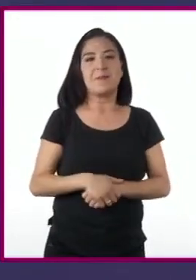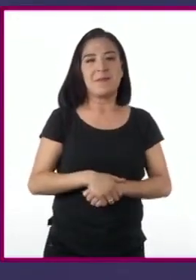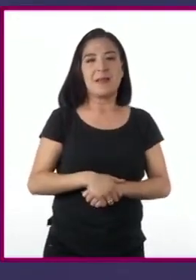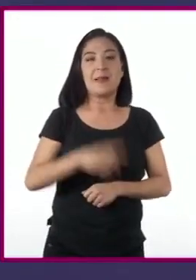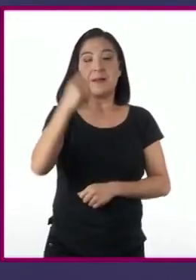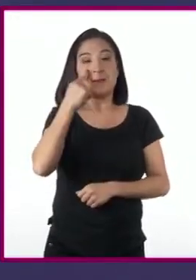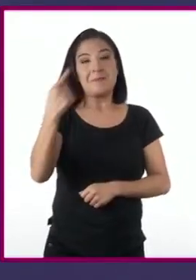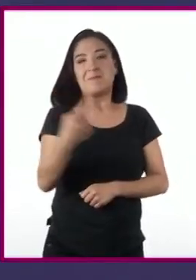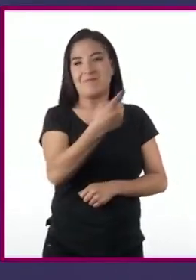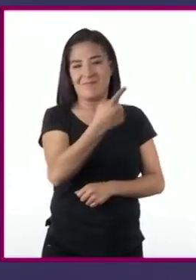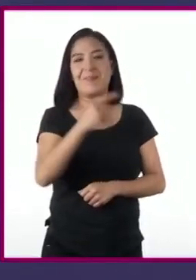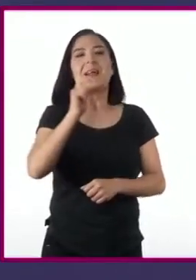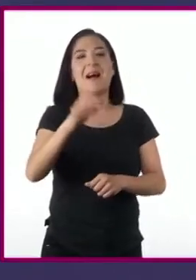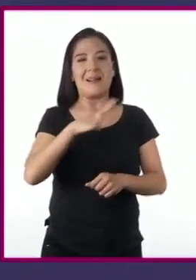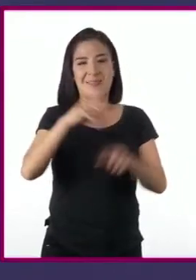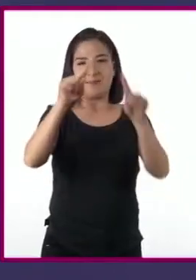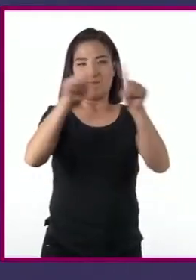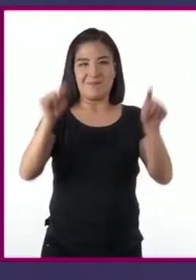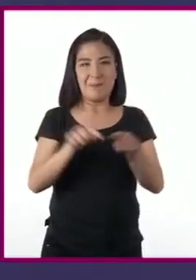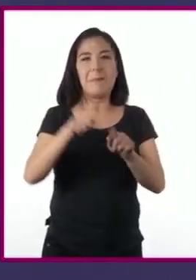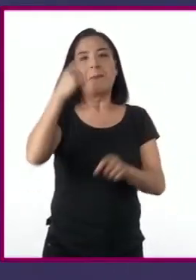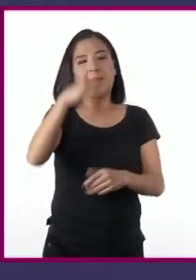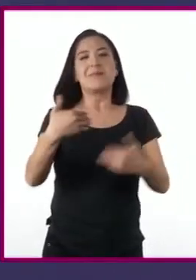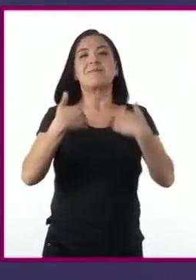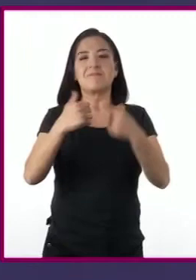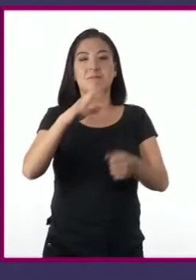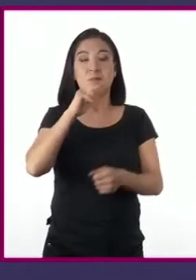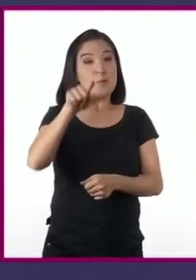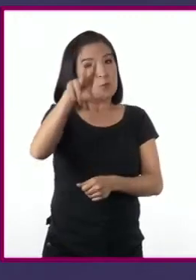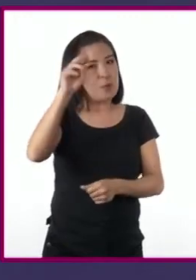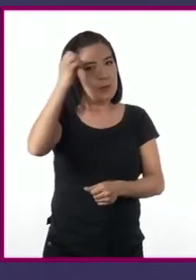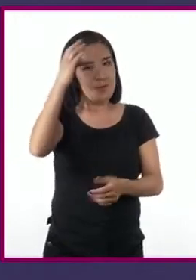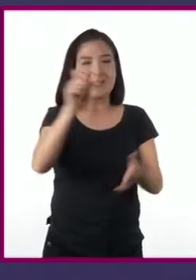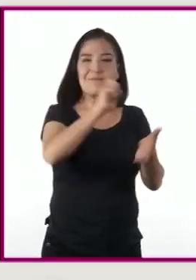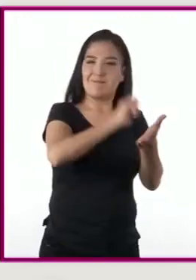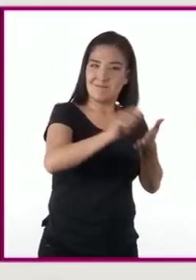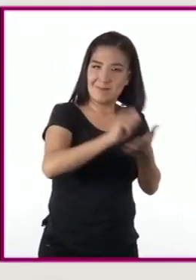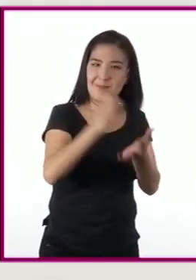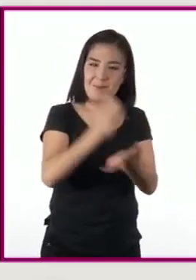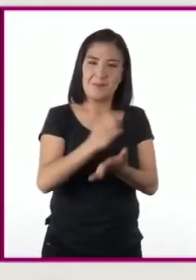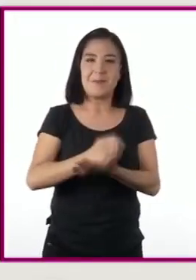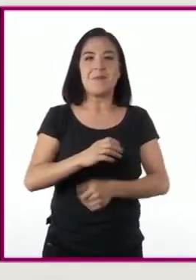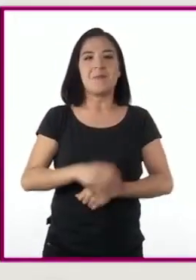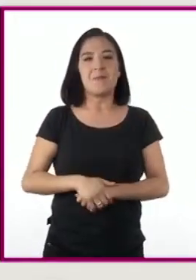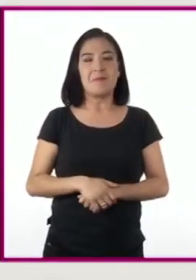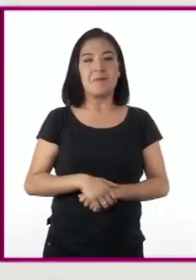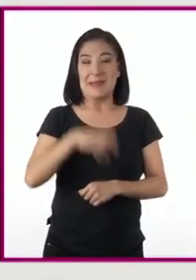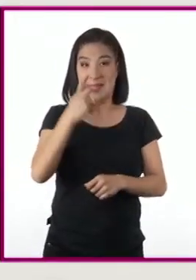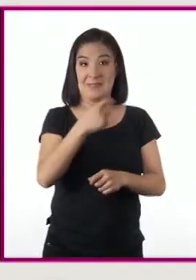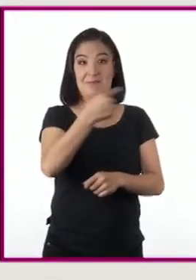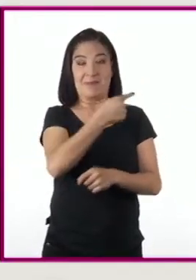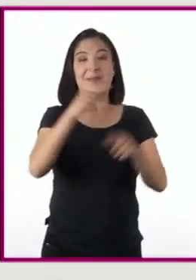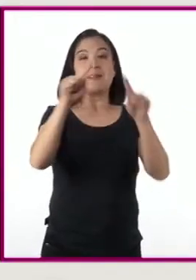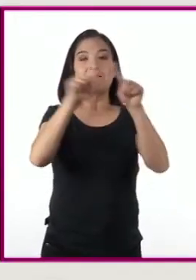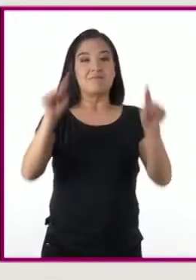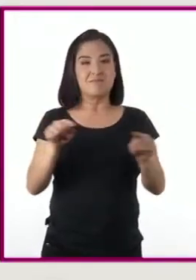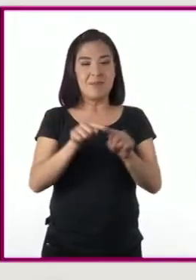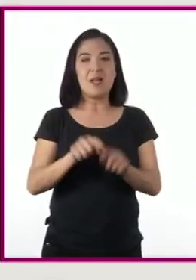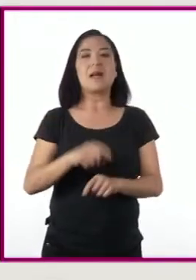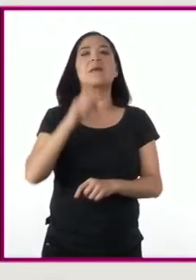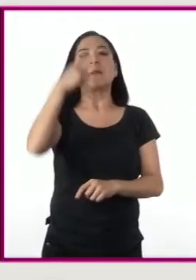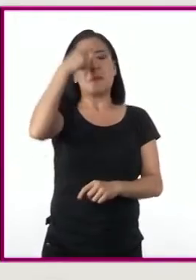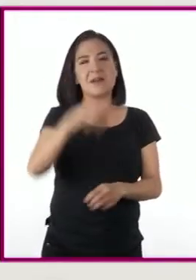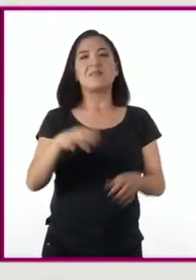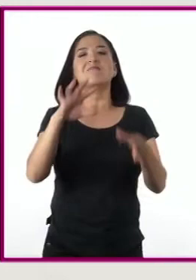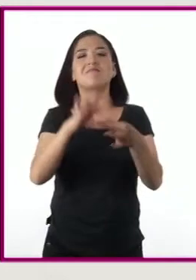siguiente tabla para entender mejor y no olviden apuntarla en su cuaderno. Esta tabla nos va a